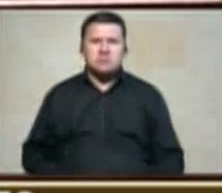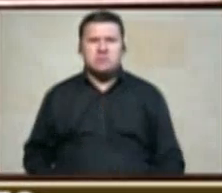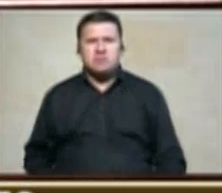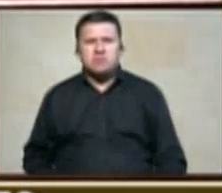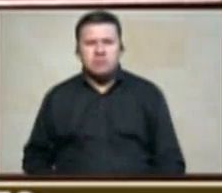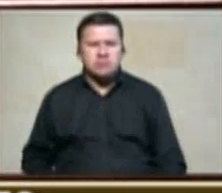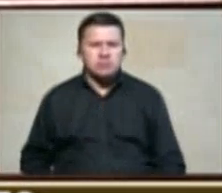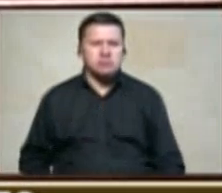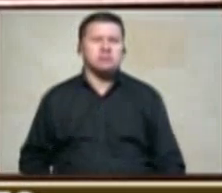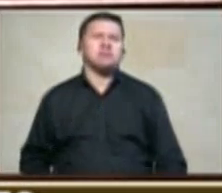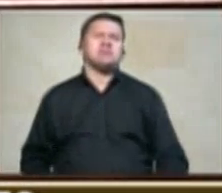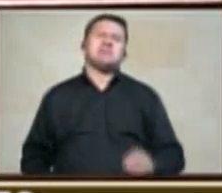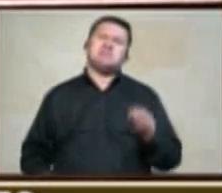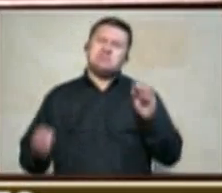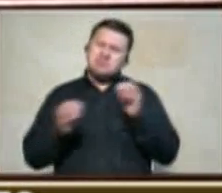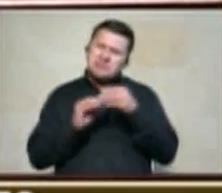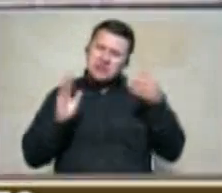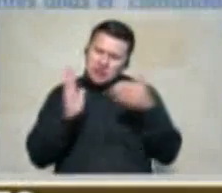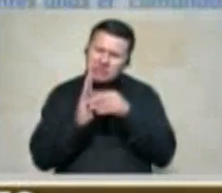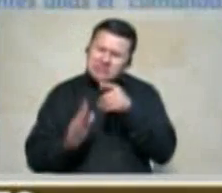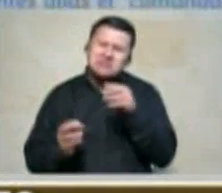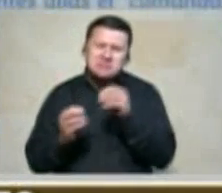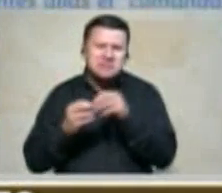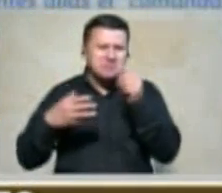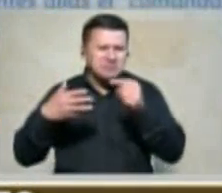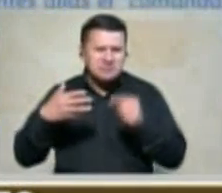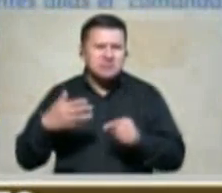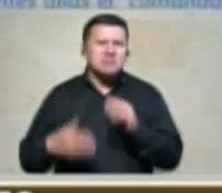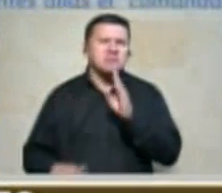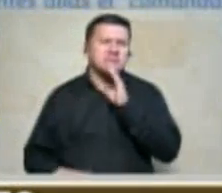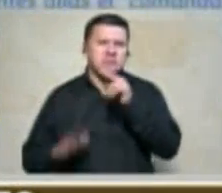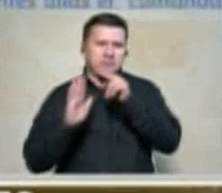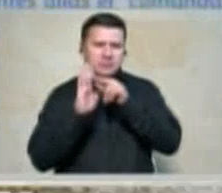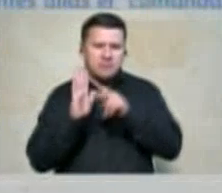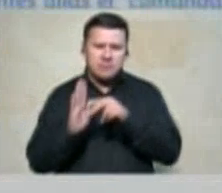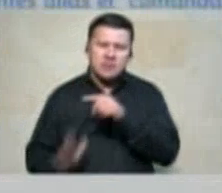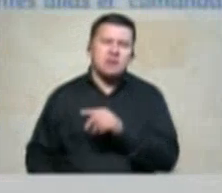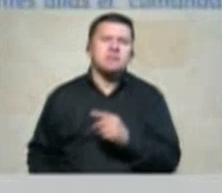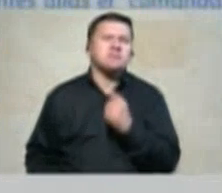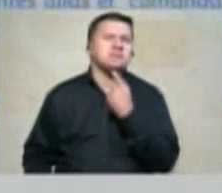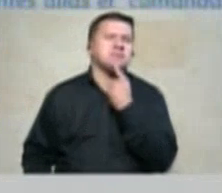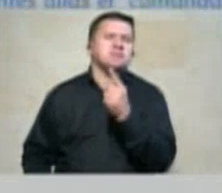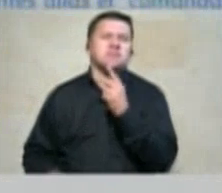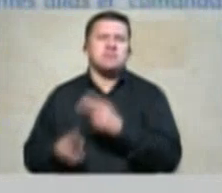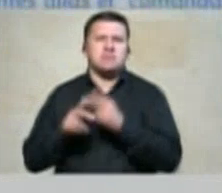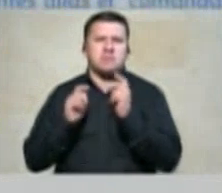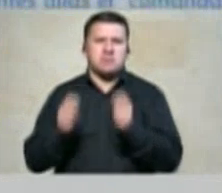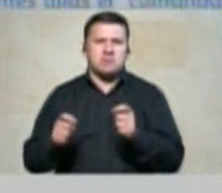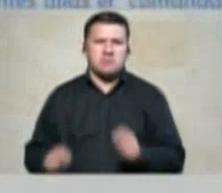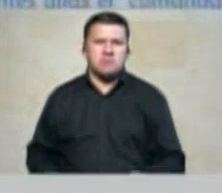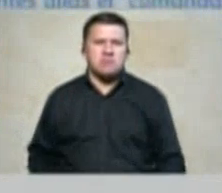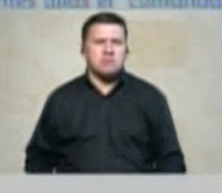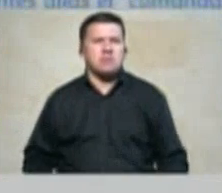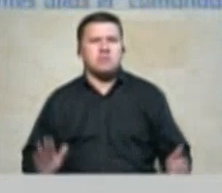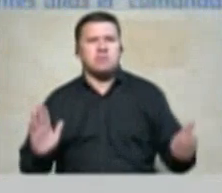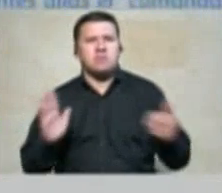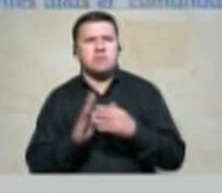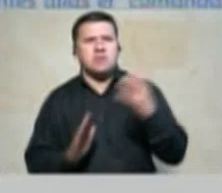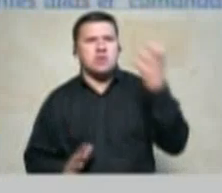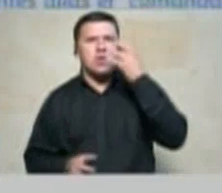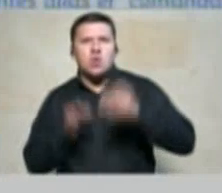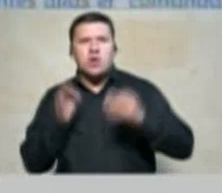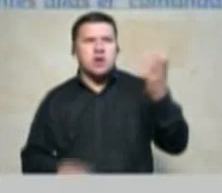Tenemos otro tipo de ataque que se cierne sobre los operadores de esa norma, lo que nosotros hemos denominado ataques por